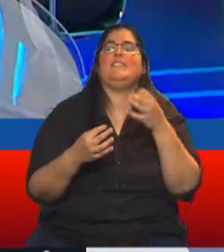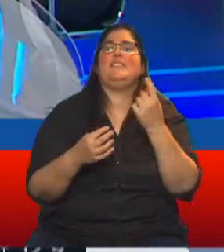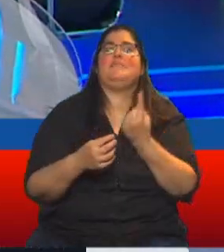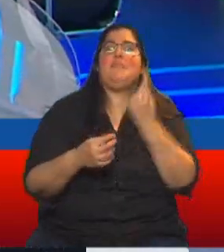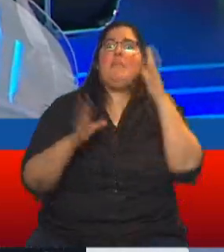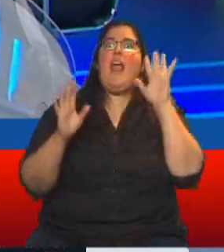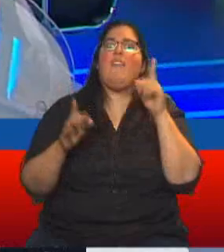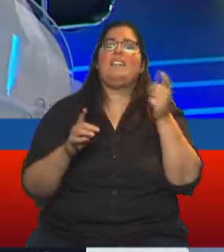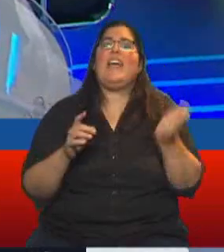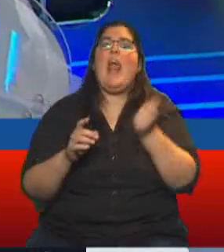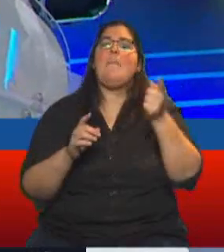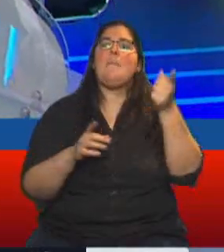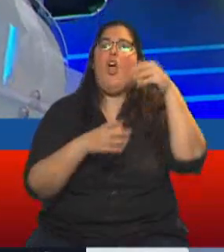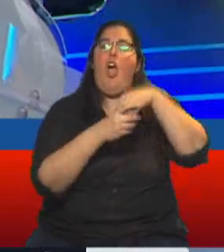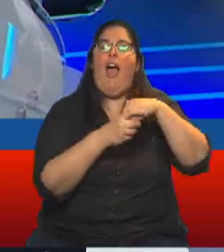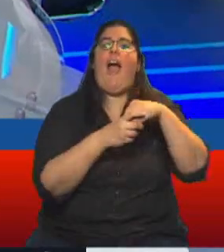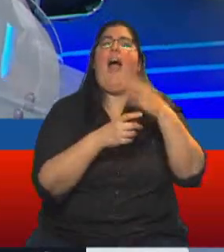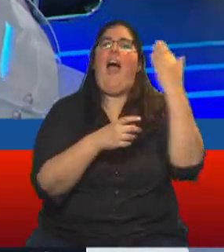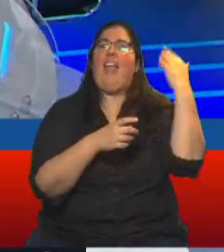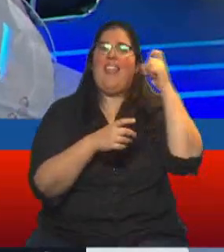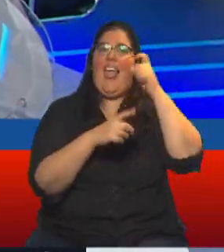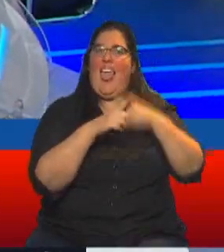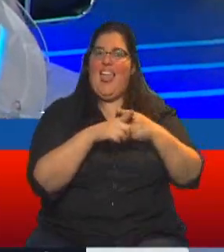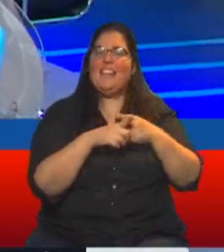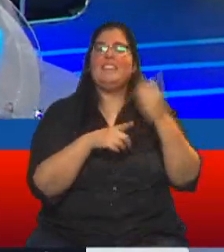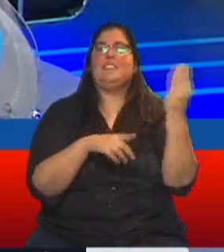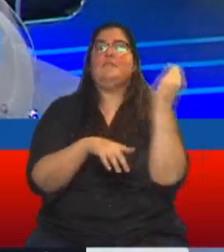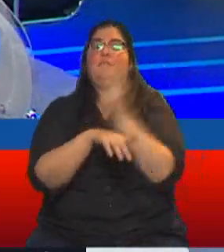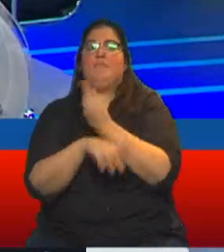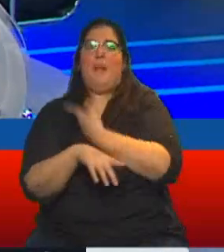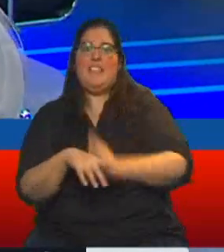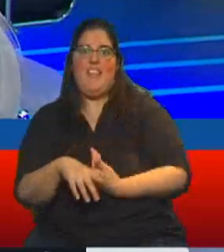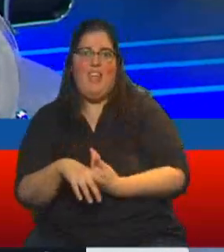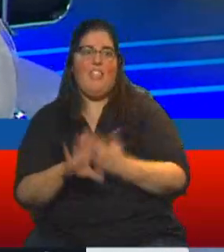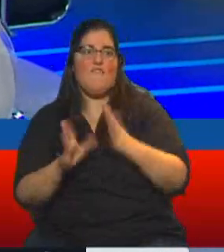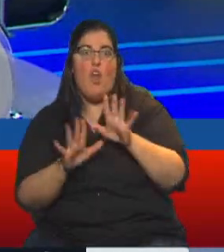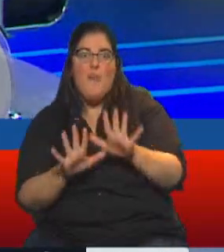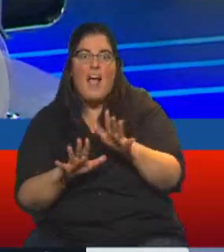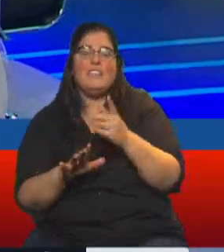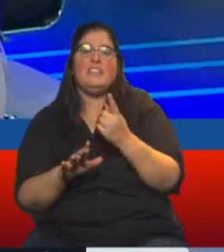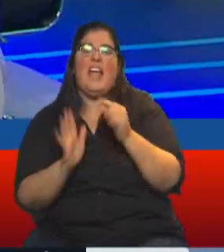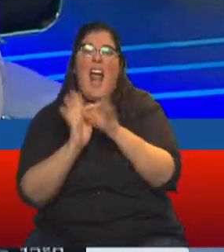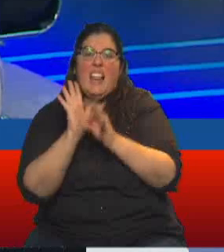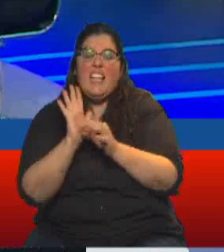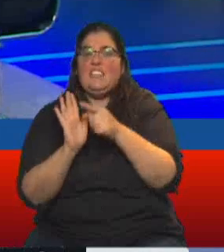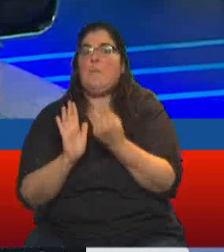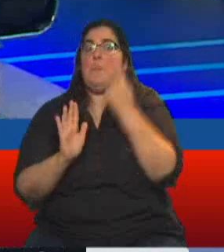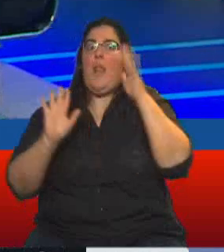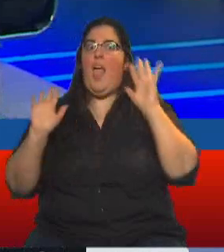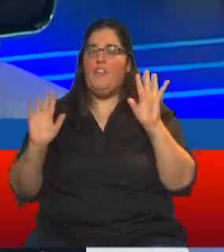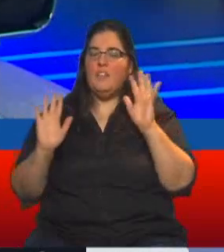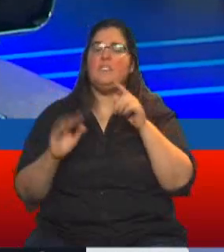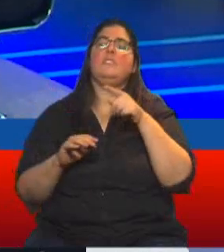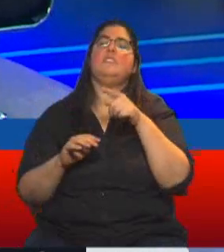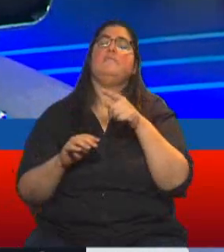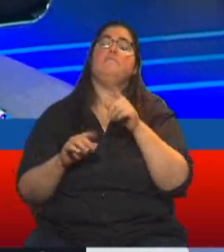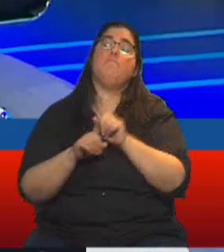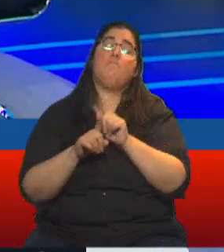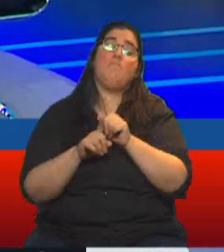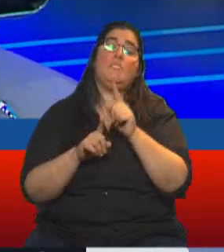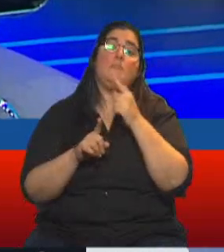dirigente gremial, tiene esas características a las cuales el día que asumió repitió, no